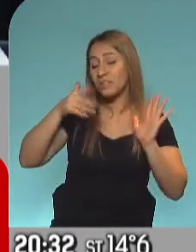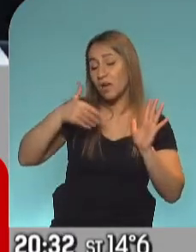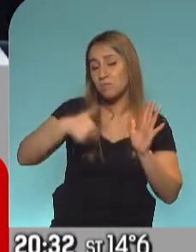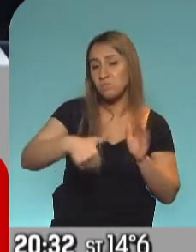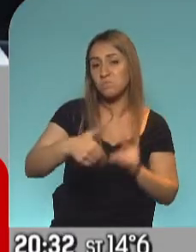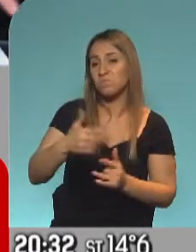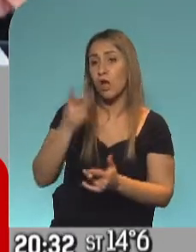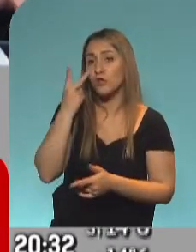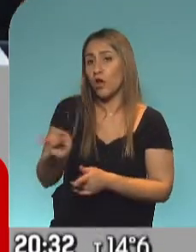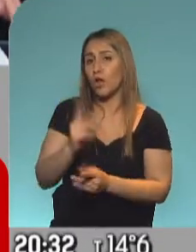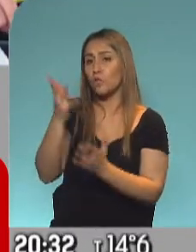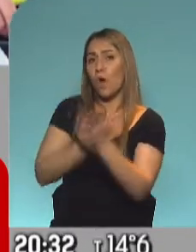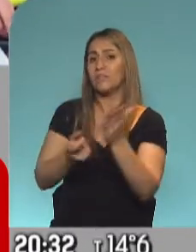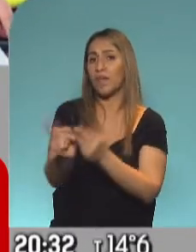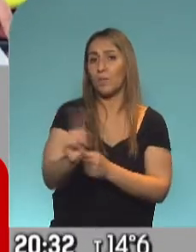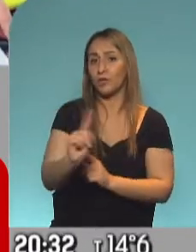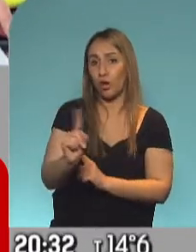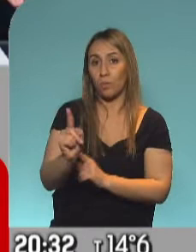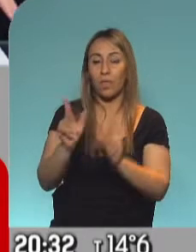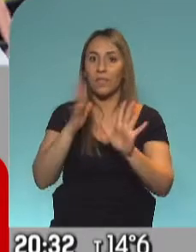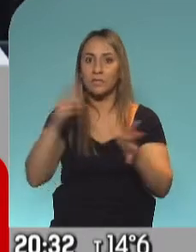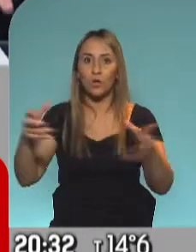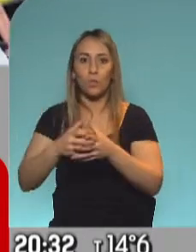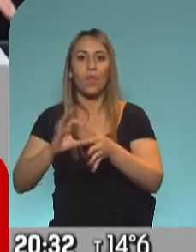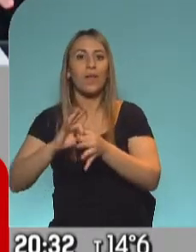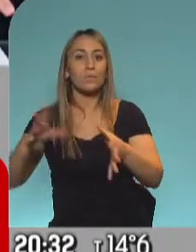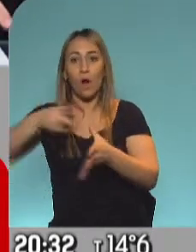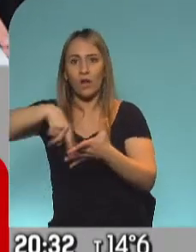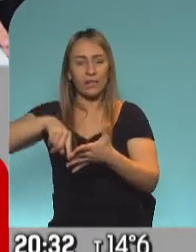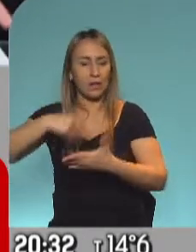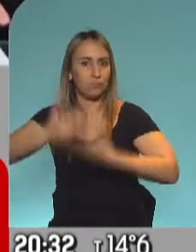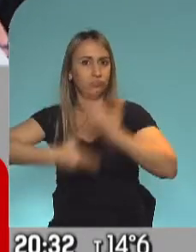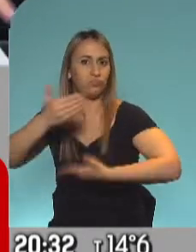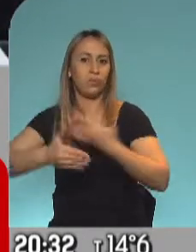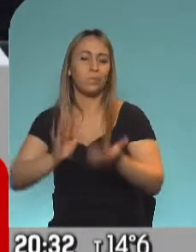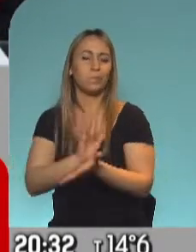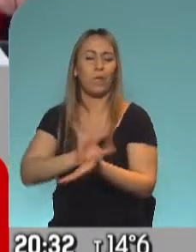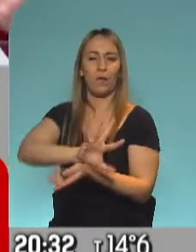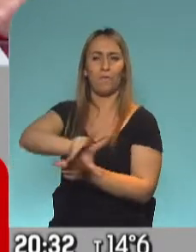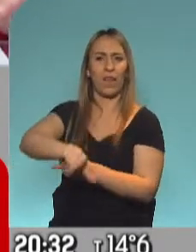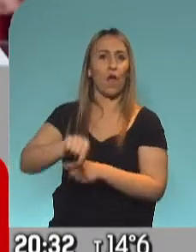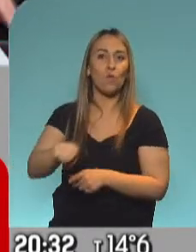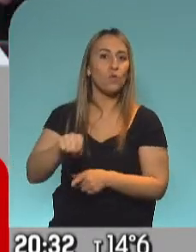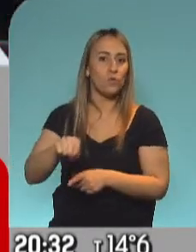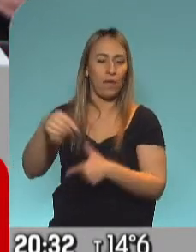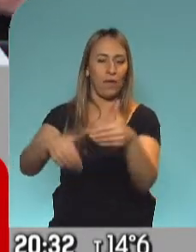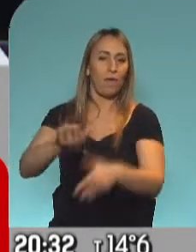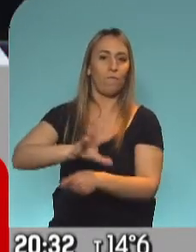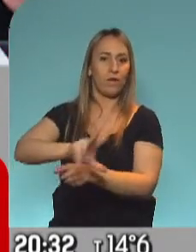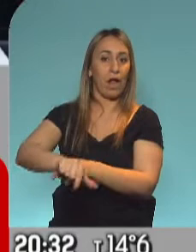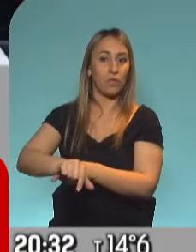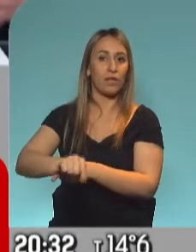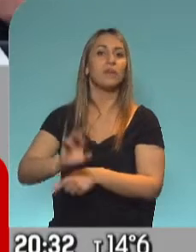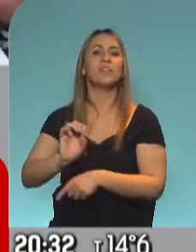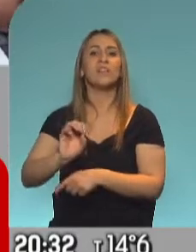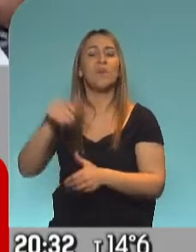resultado. ¿Por qué? Porque dice que los demócratas van a avanzar con un proceso de fraude electoral a través de lo del llamado